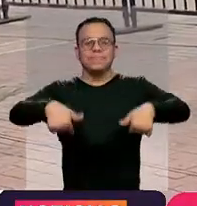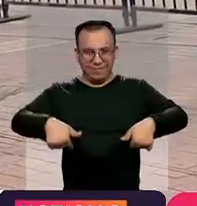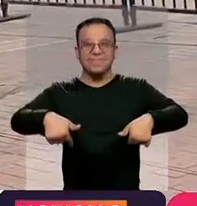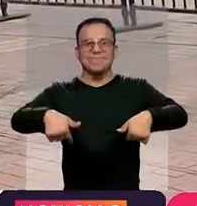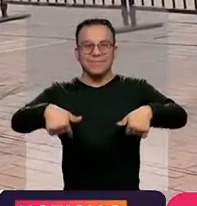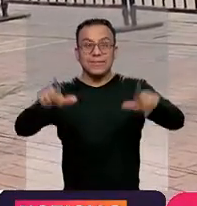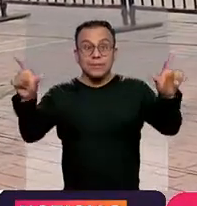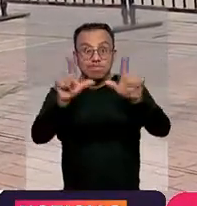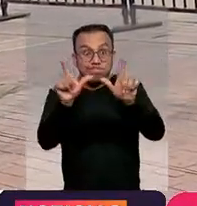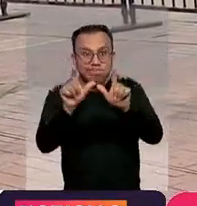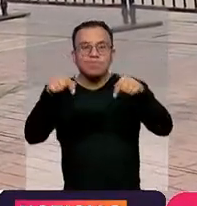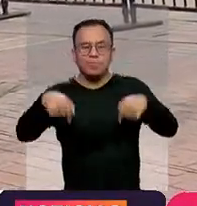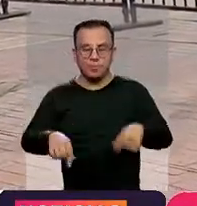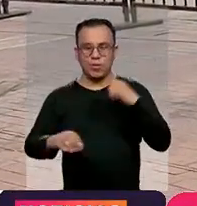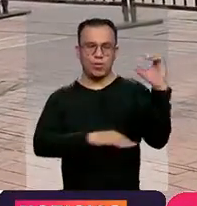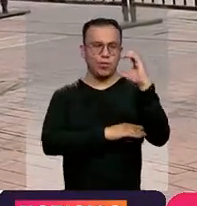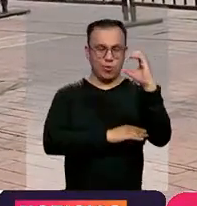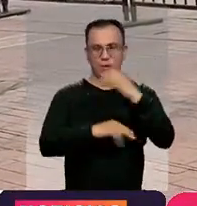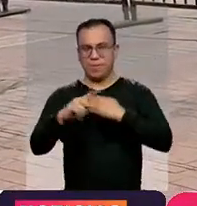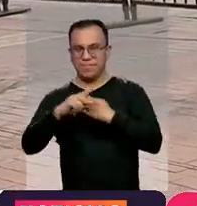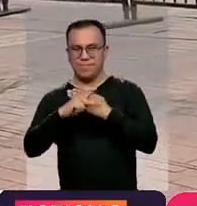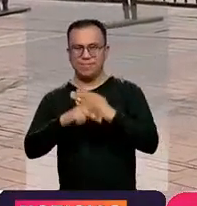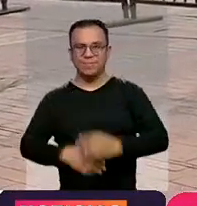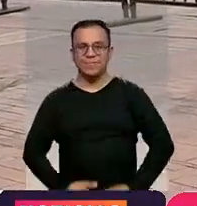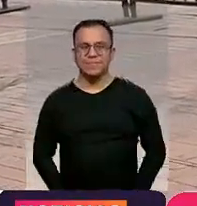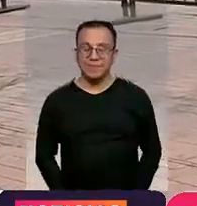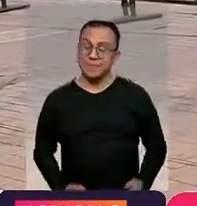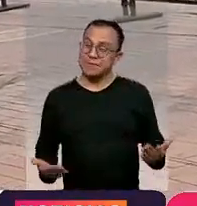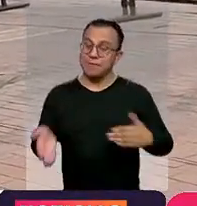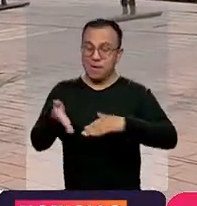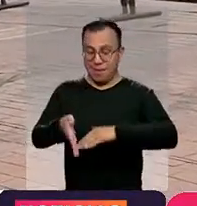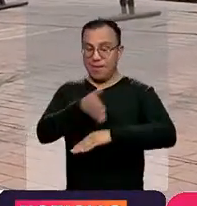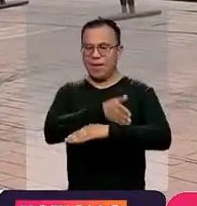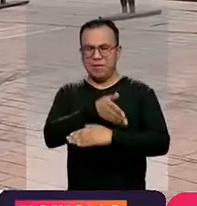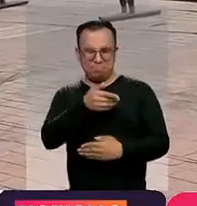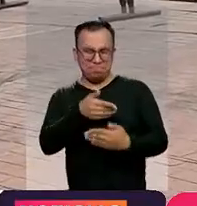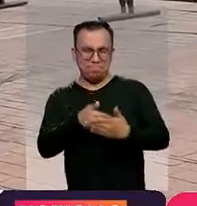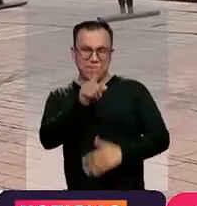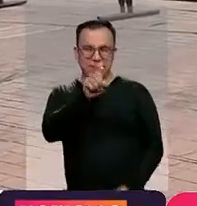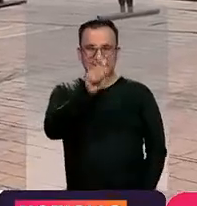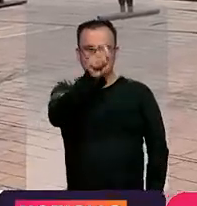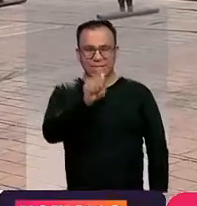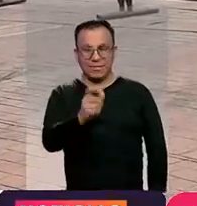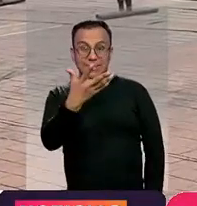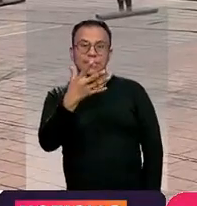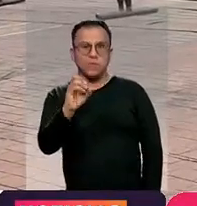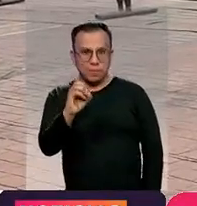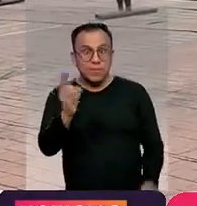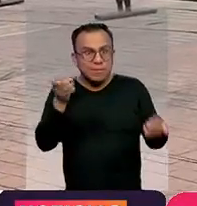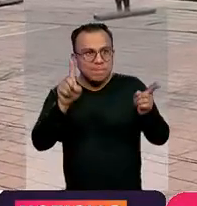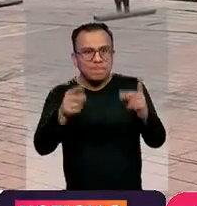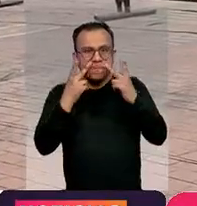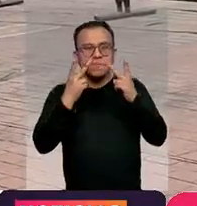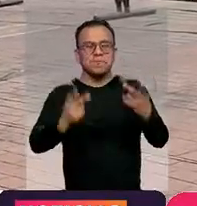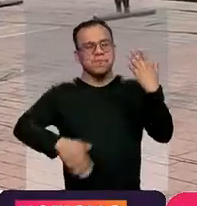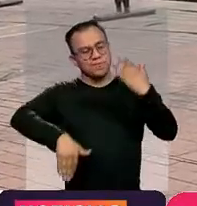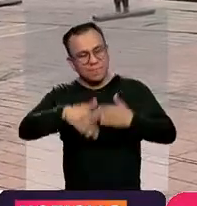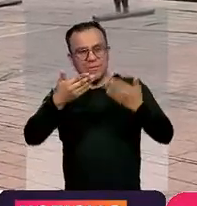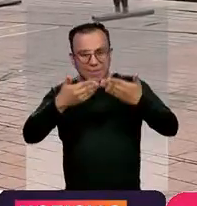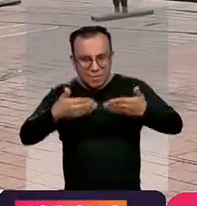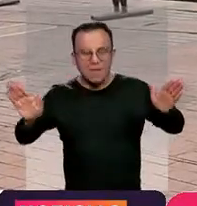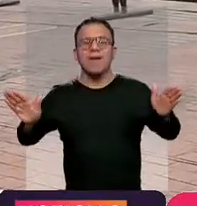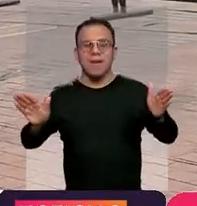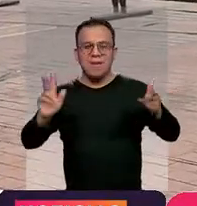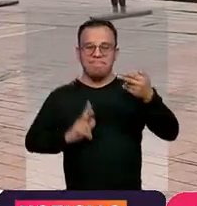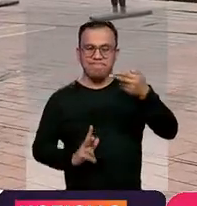pantallas el partido Colombia-Paraguay. Minutos antes, hacia las 6:50, podrán ver también el acto inaugural que